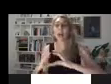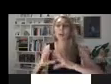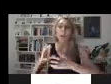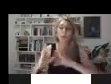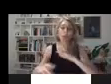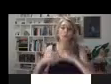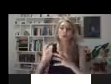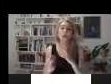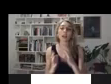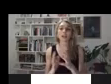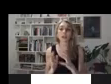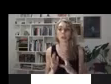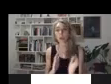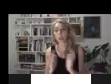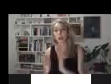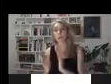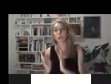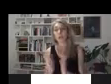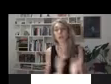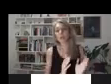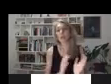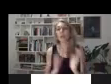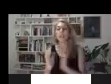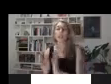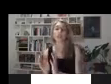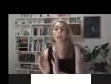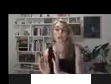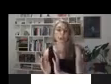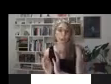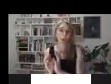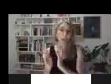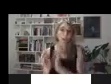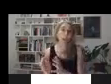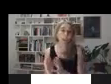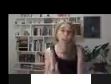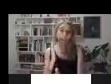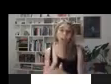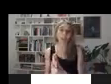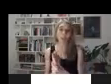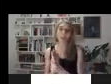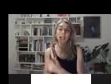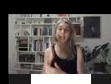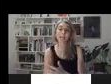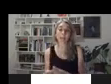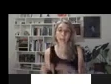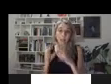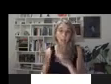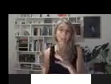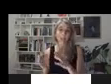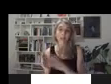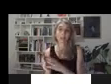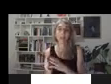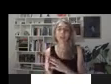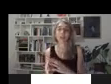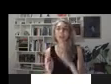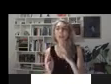y algunas producciones de arte contemporáneo van por el otro, y son los coleccionistas quienes llevan adelante este